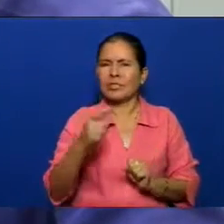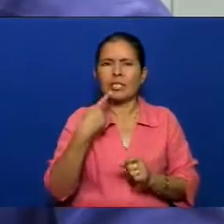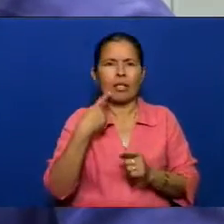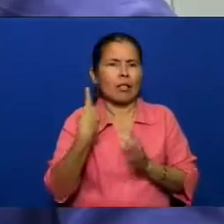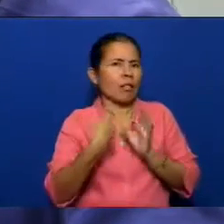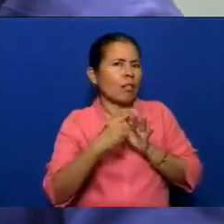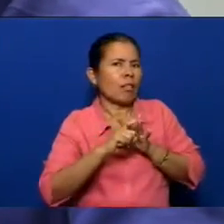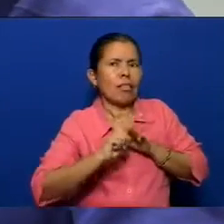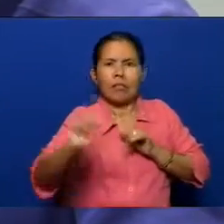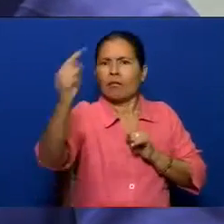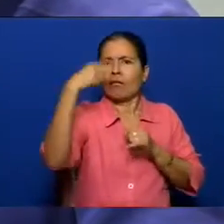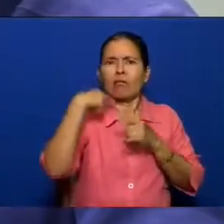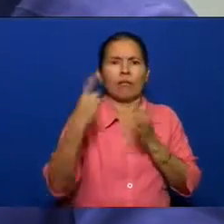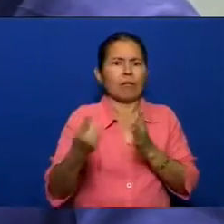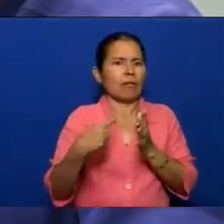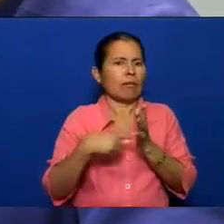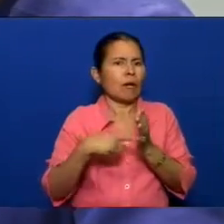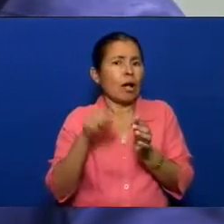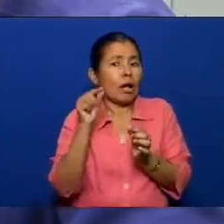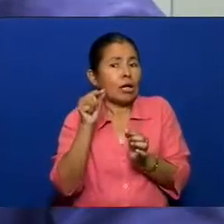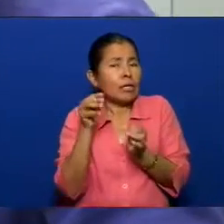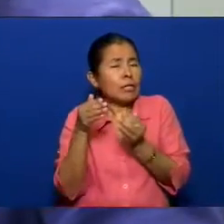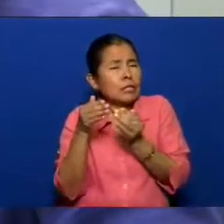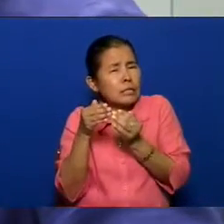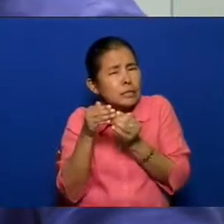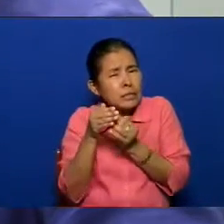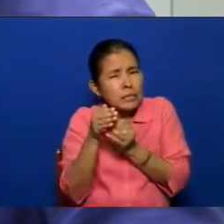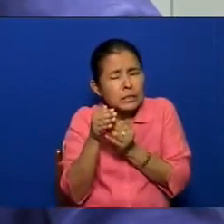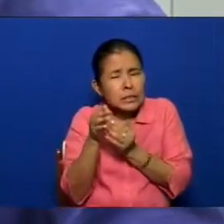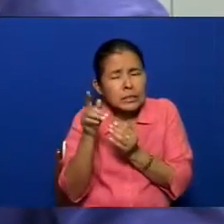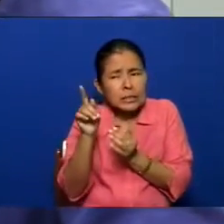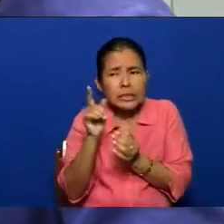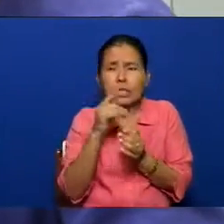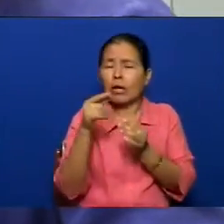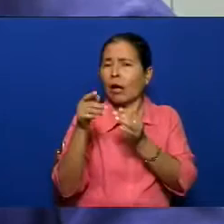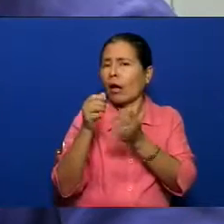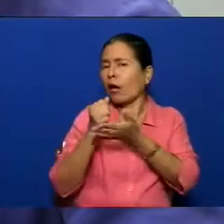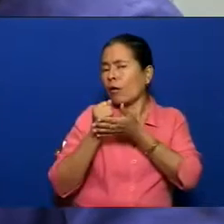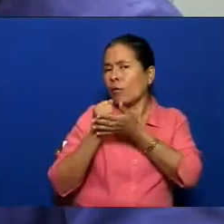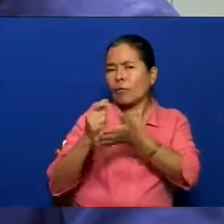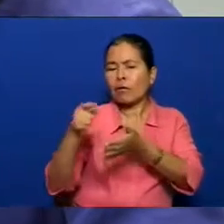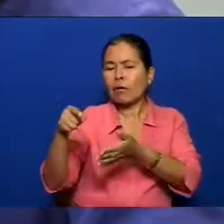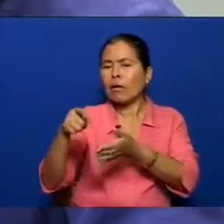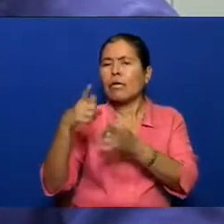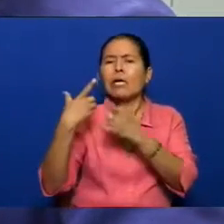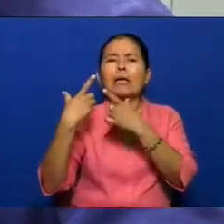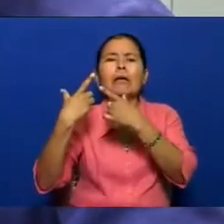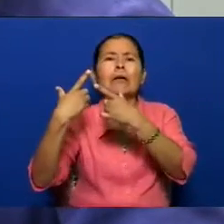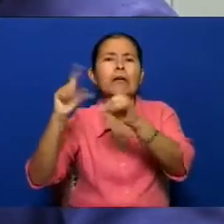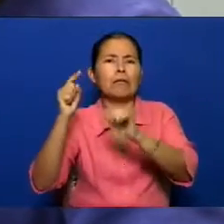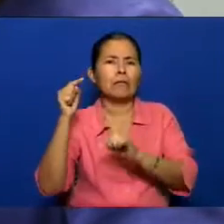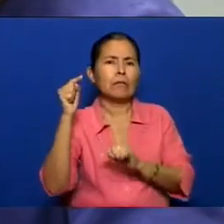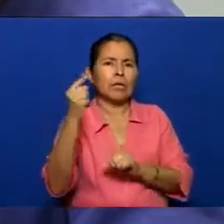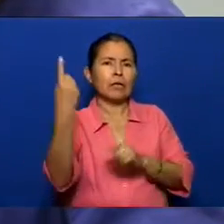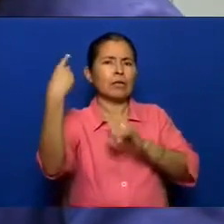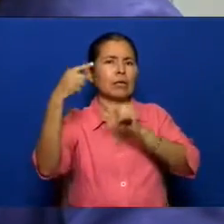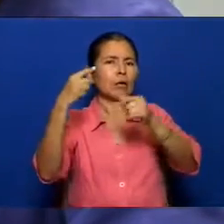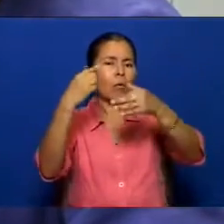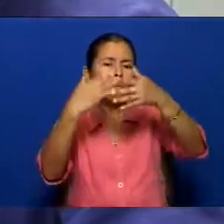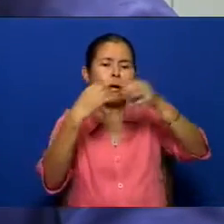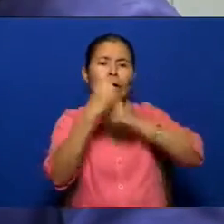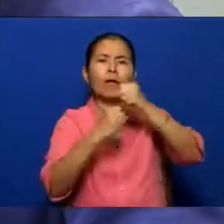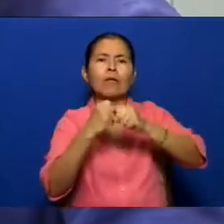escape o de una ventanita o un engendija ahí chiquitita por donde alguien pueda quedar libre de una condena penal por